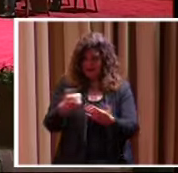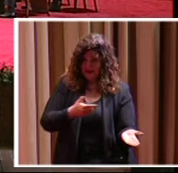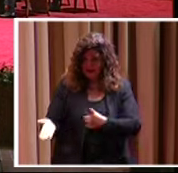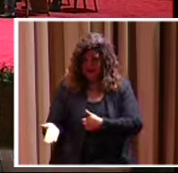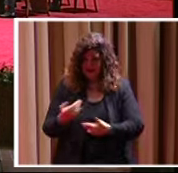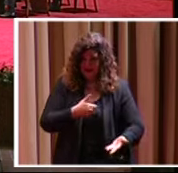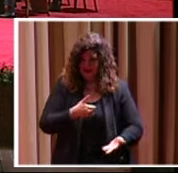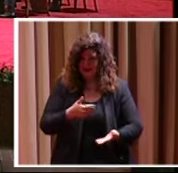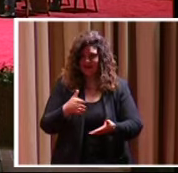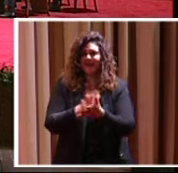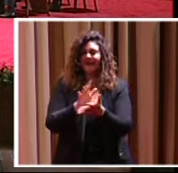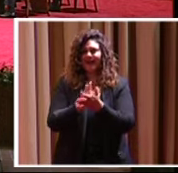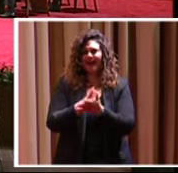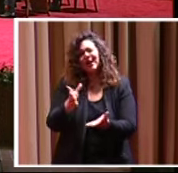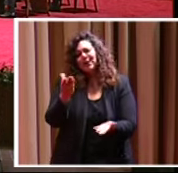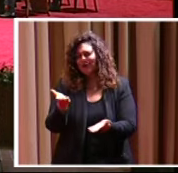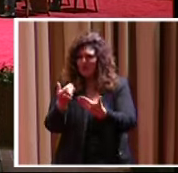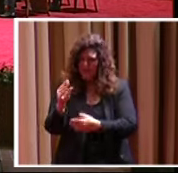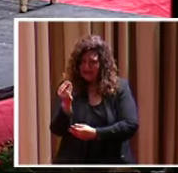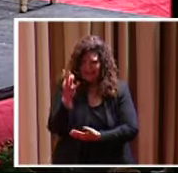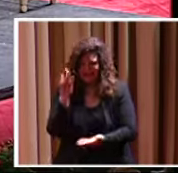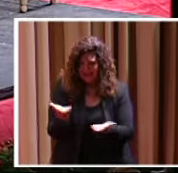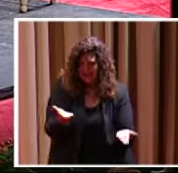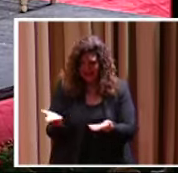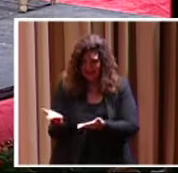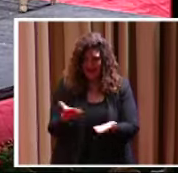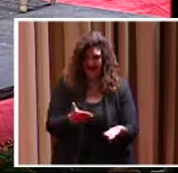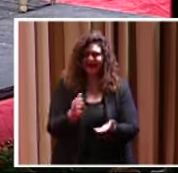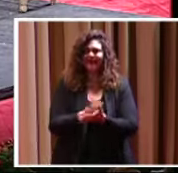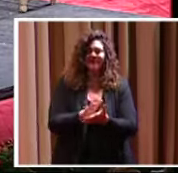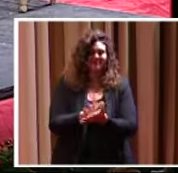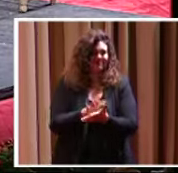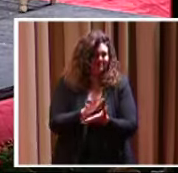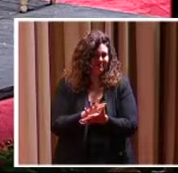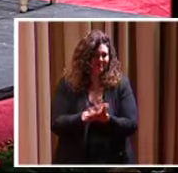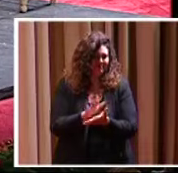mita. Toma la chiquitiquita que dame mita. Toma la